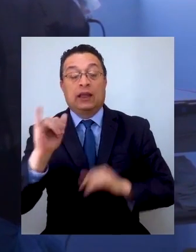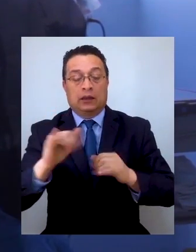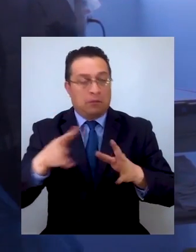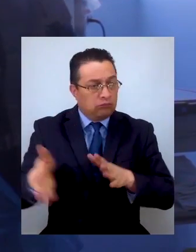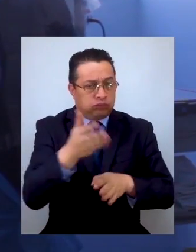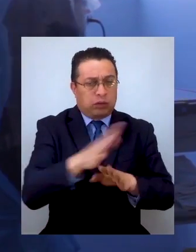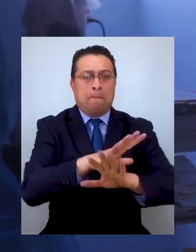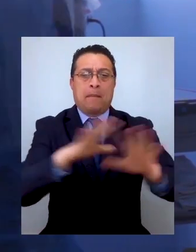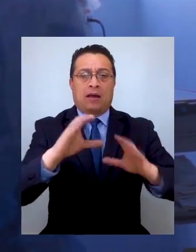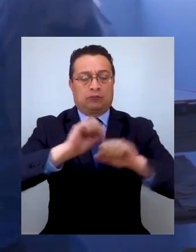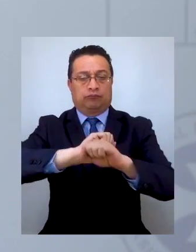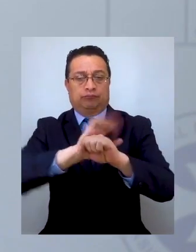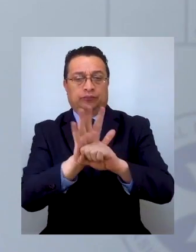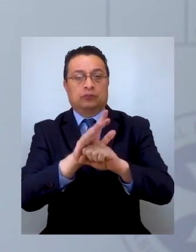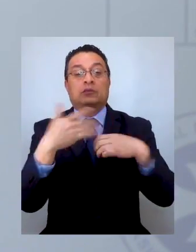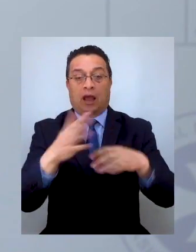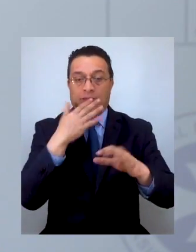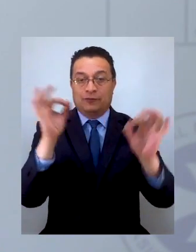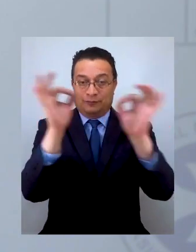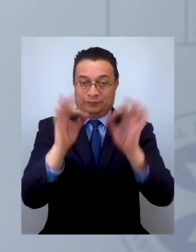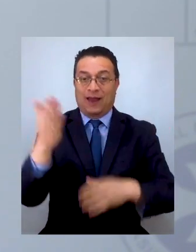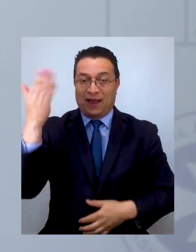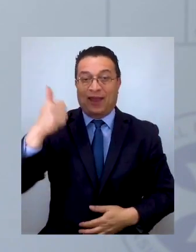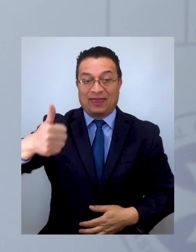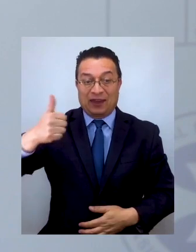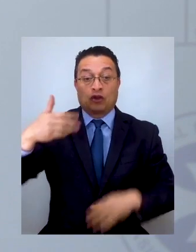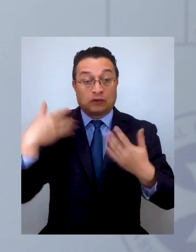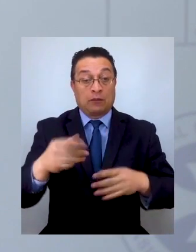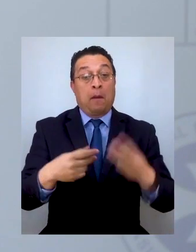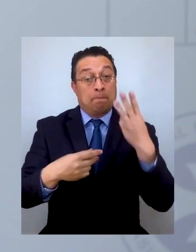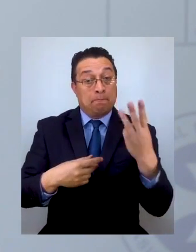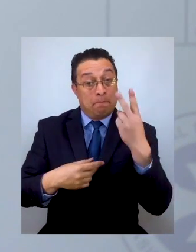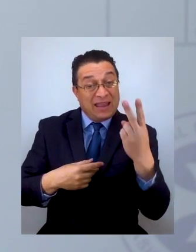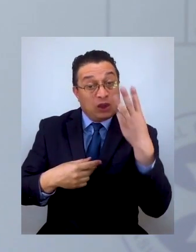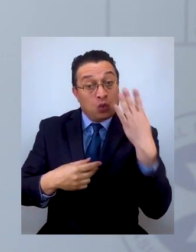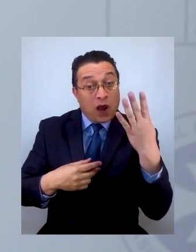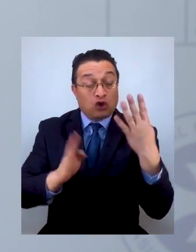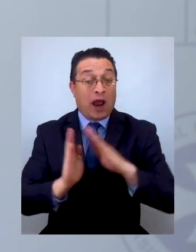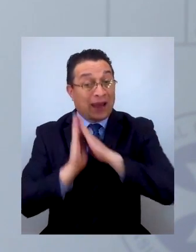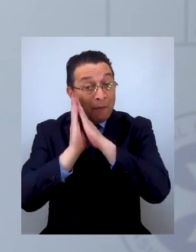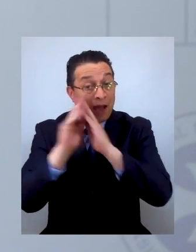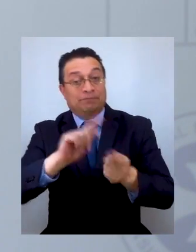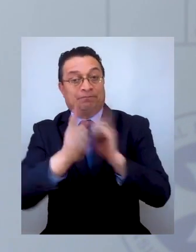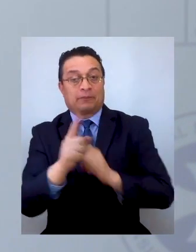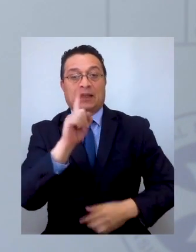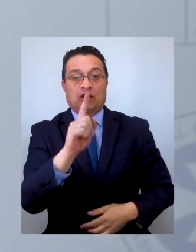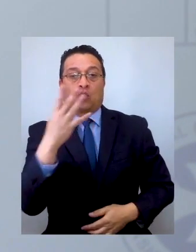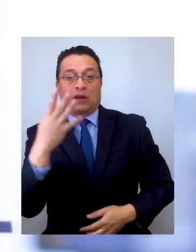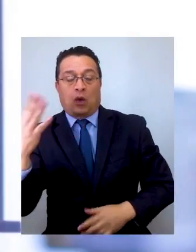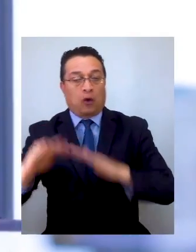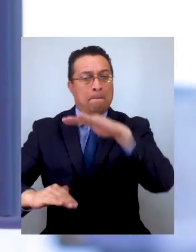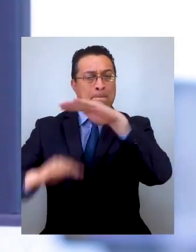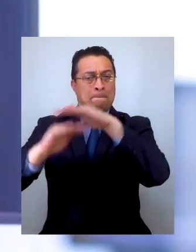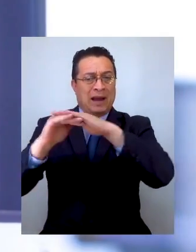el flujo de los pacientes COVID. Tal como explicó antes el director, pasamos de tener 24 camas críticas en marzo a